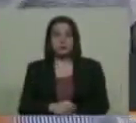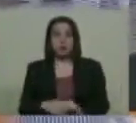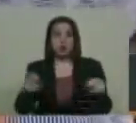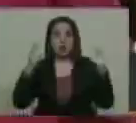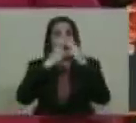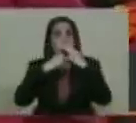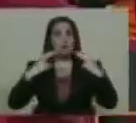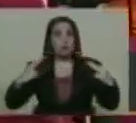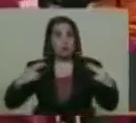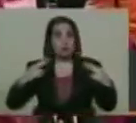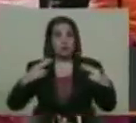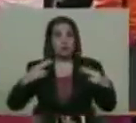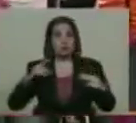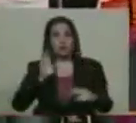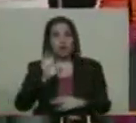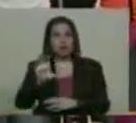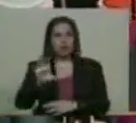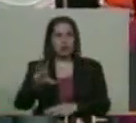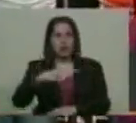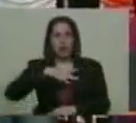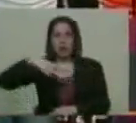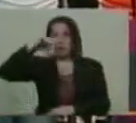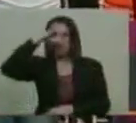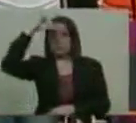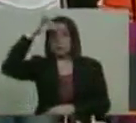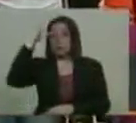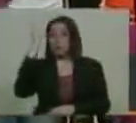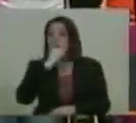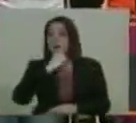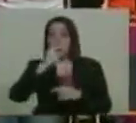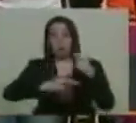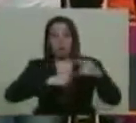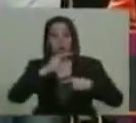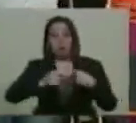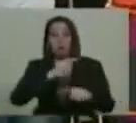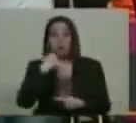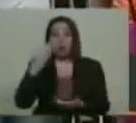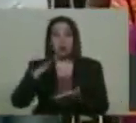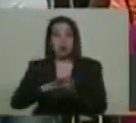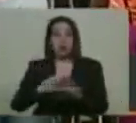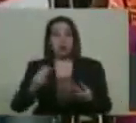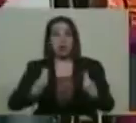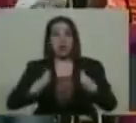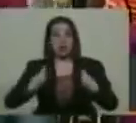comprometido, patriota, espíritu inmortal. ¡Que viva Carlos Escarrá!